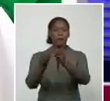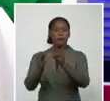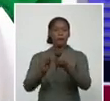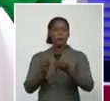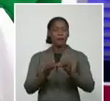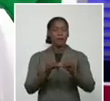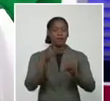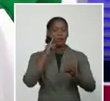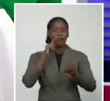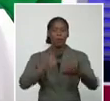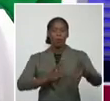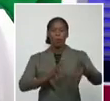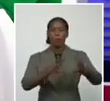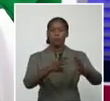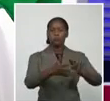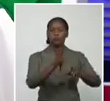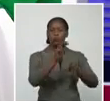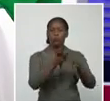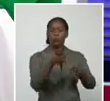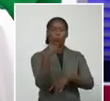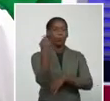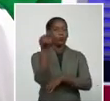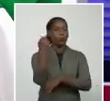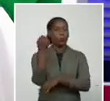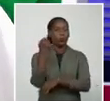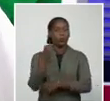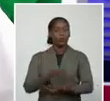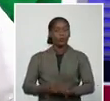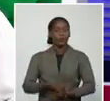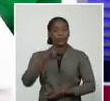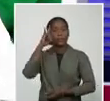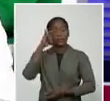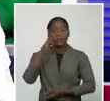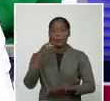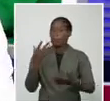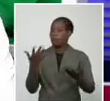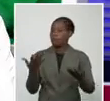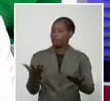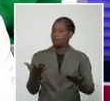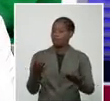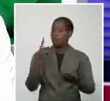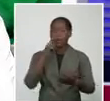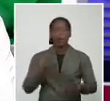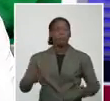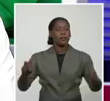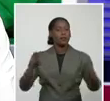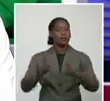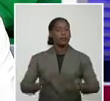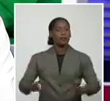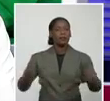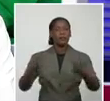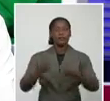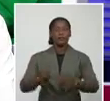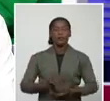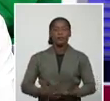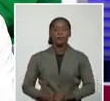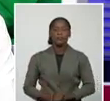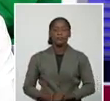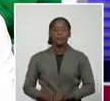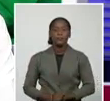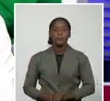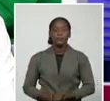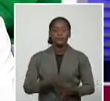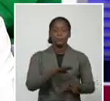dado las informaciones por Telesur, por la televisión cubana, los 190 países y los